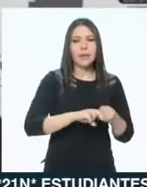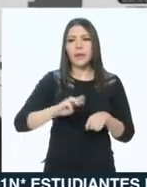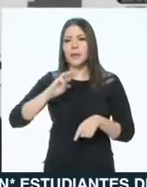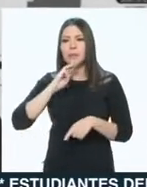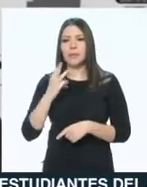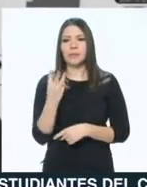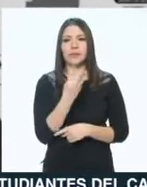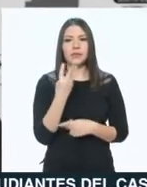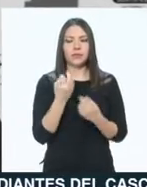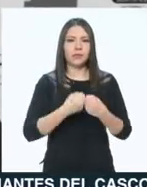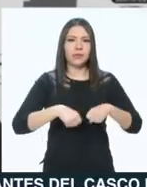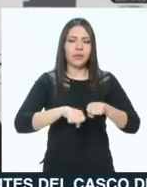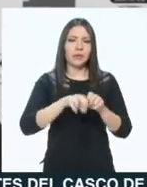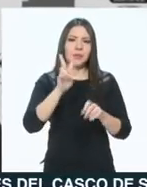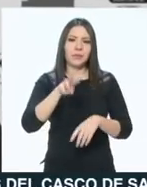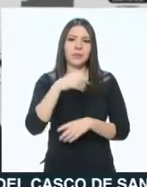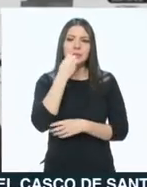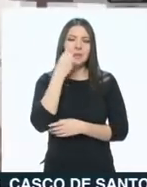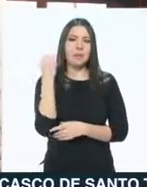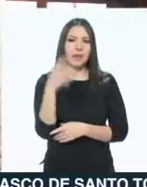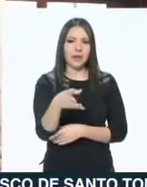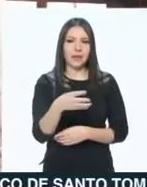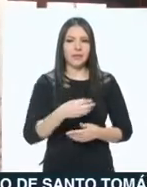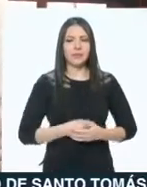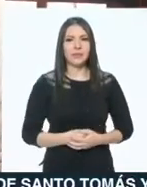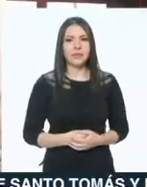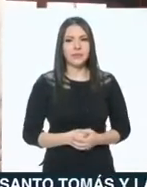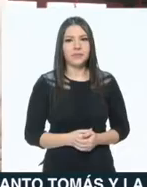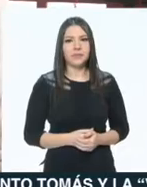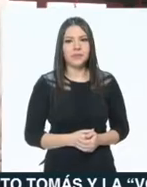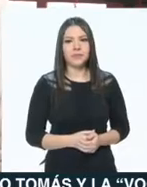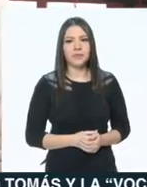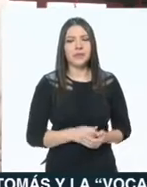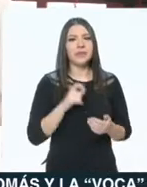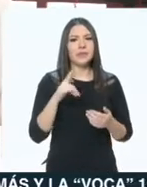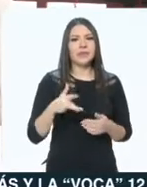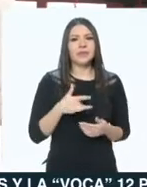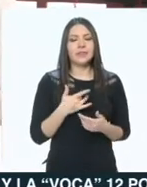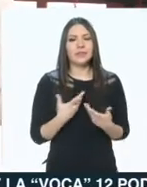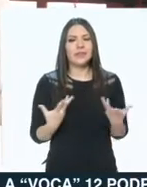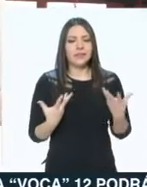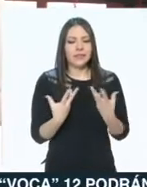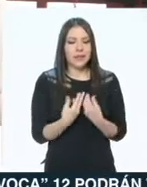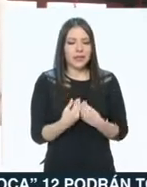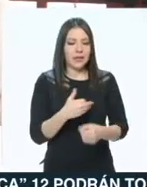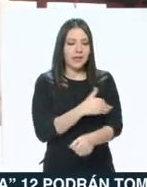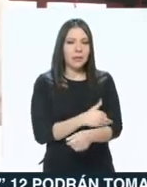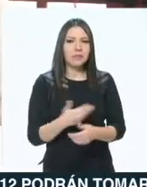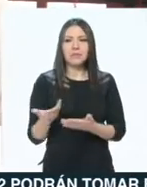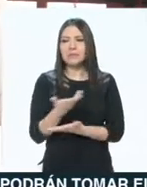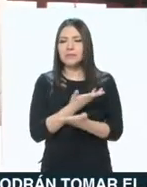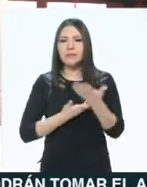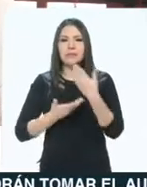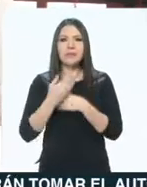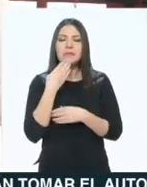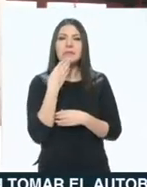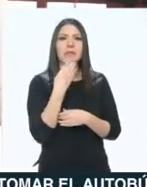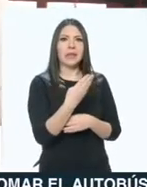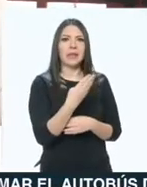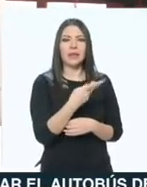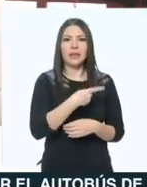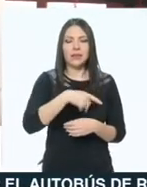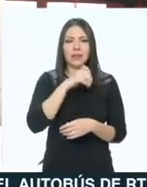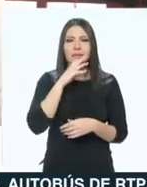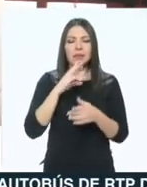bien padre, porque es... pues motiva mucho estar con la familia, tenemos una muy buena relación. Y la verdad